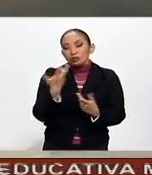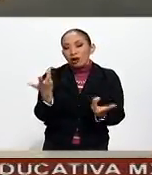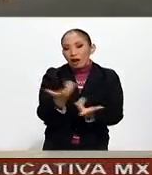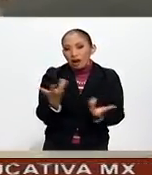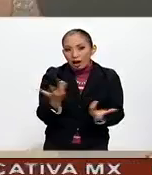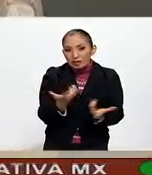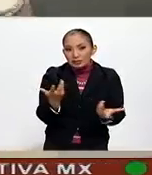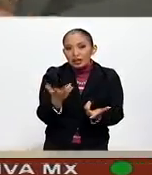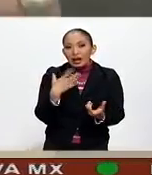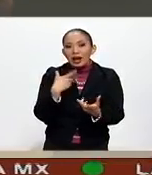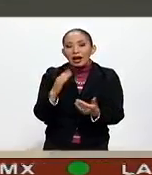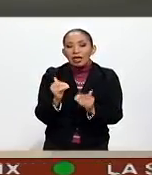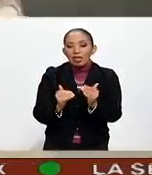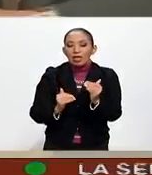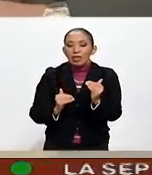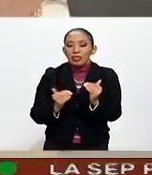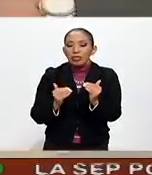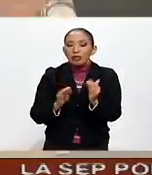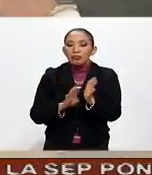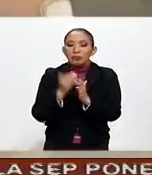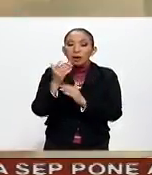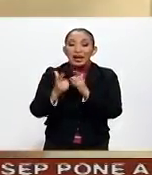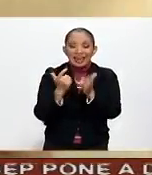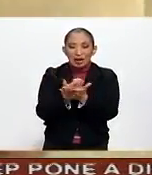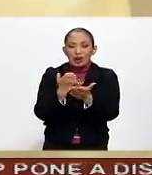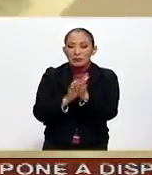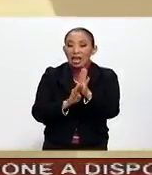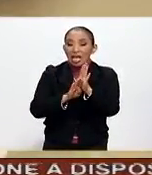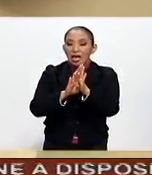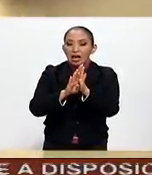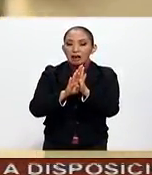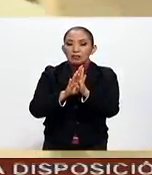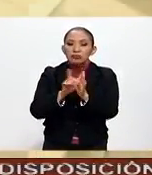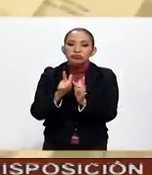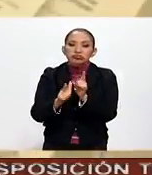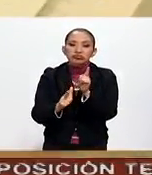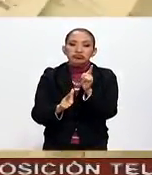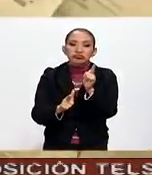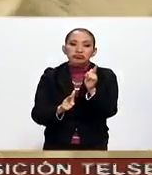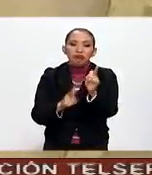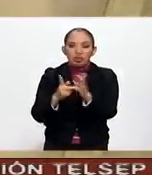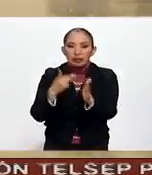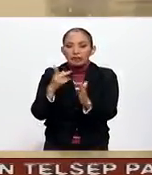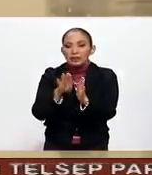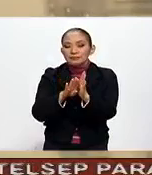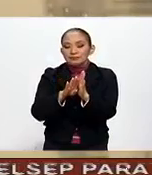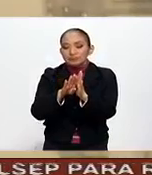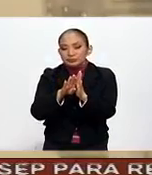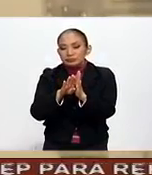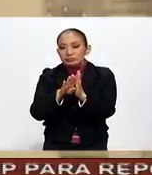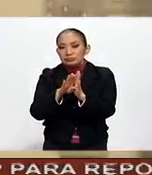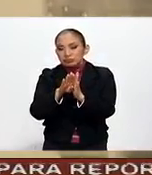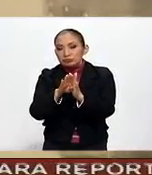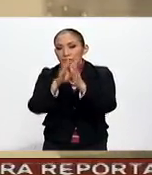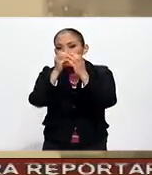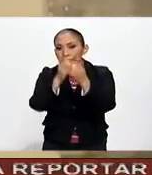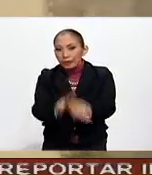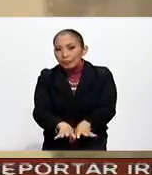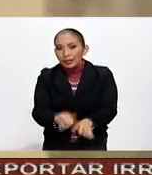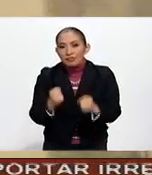manera, a desacelerar el crecimiento de la economía, que ya venía en esa línea de